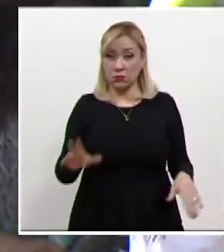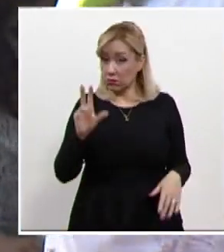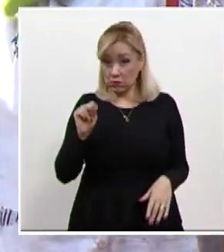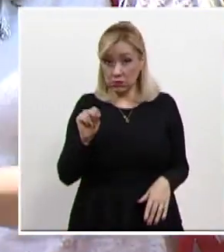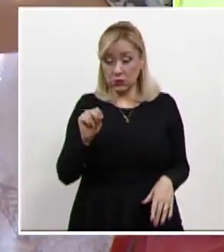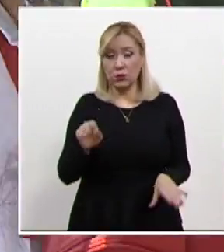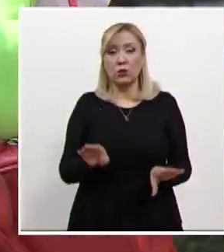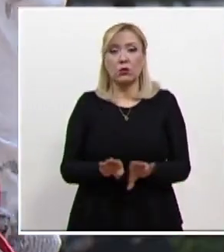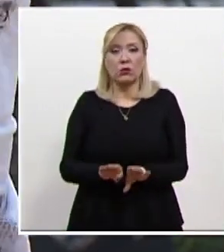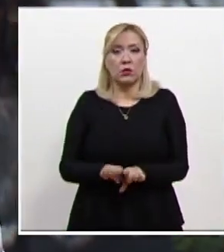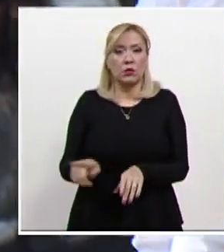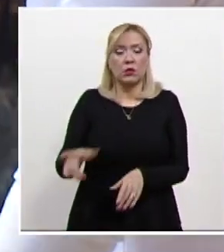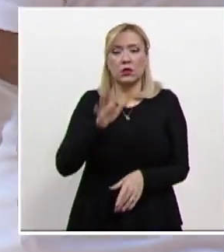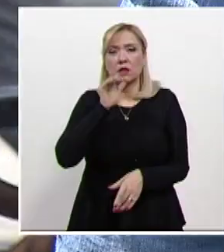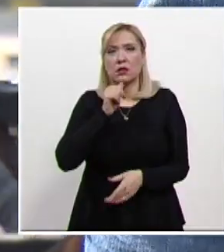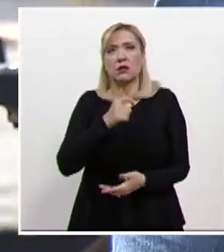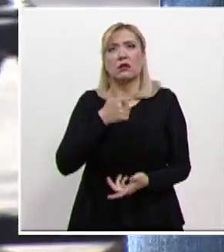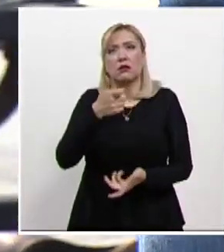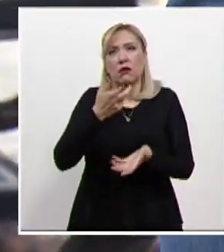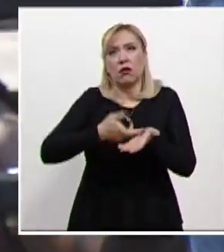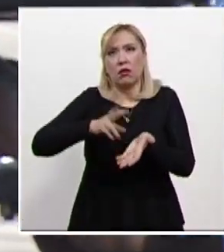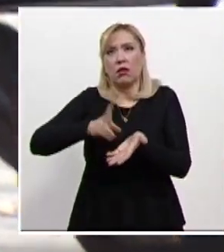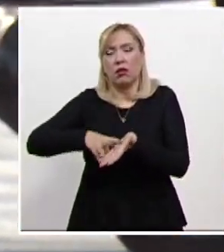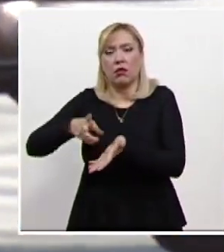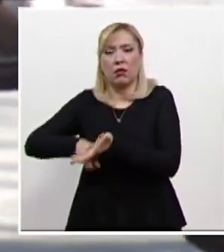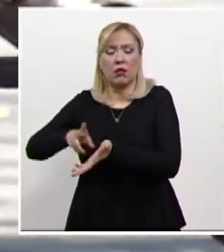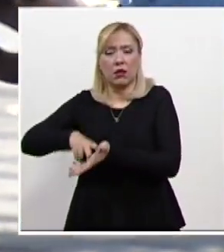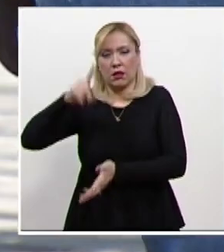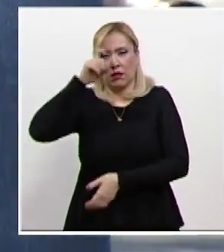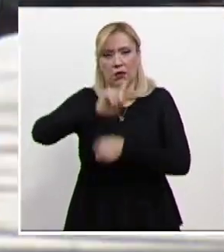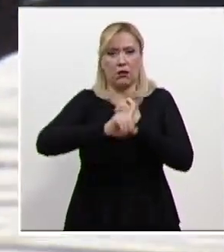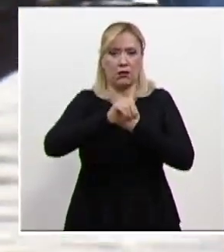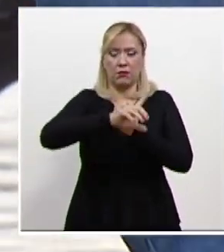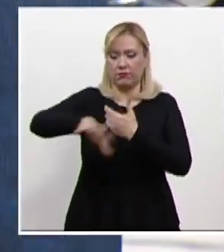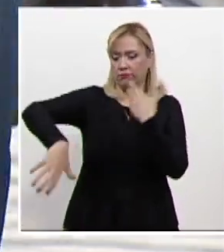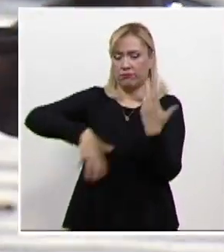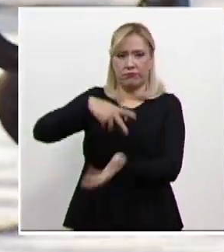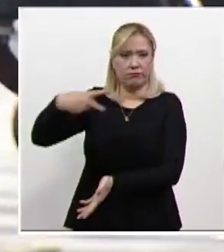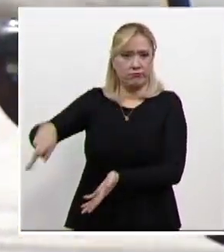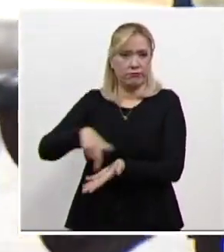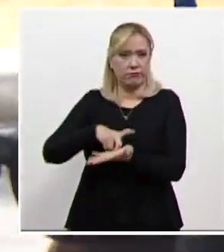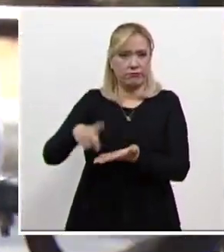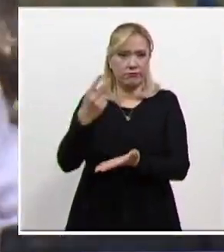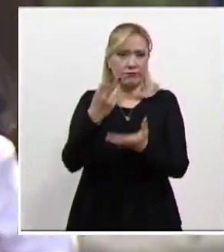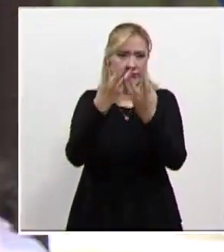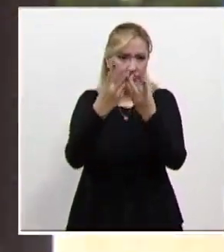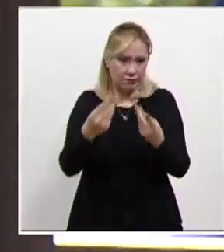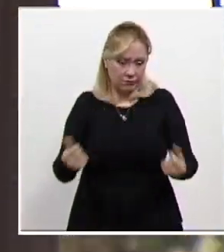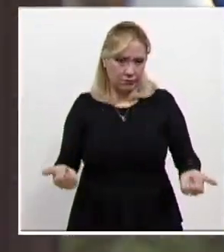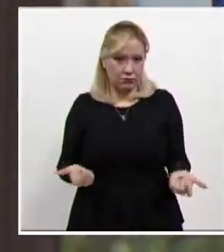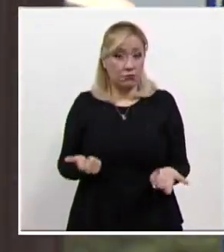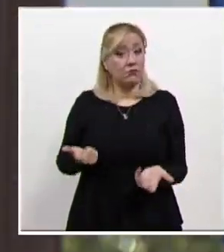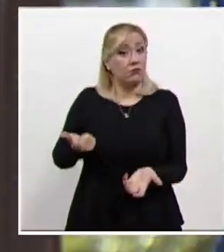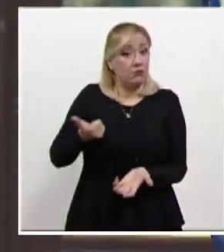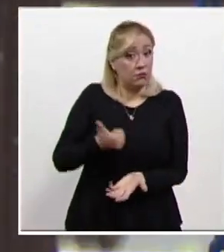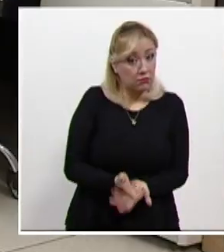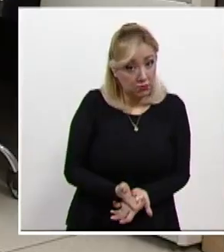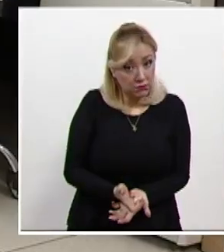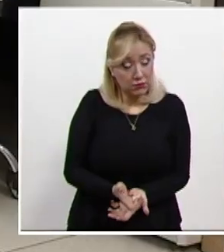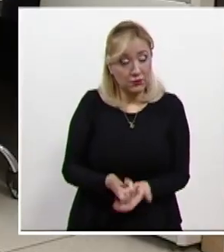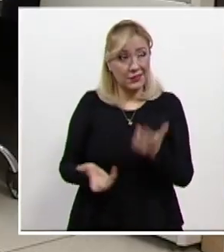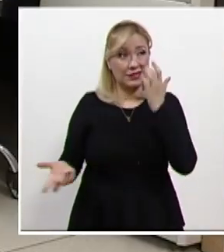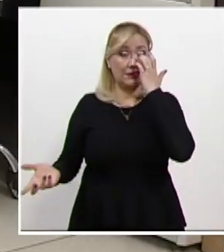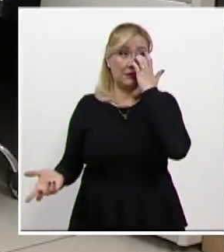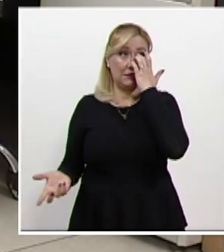la justicia para dirimir cuestiones en las que se encuentran inmersos esos derechos, pues imponer un costo económico por proponer un